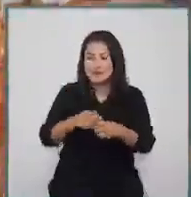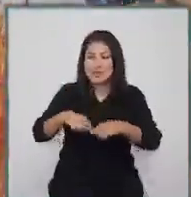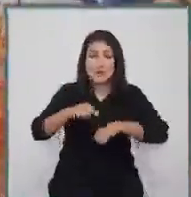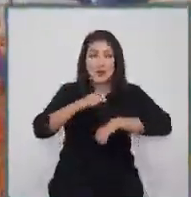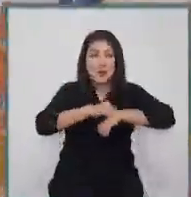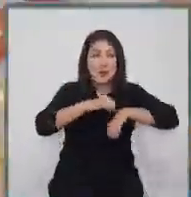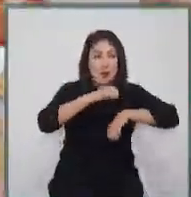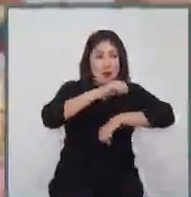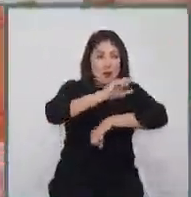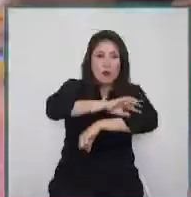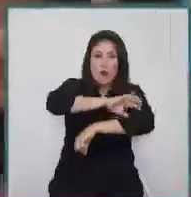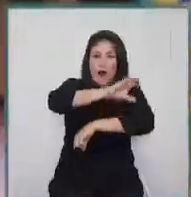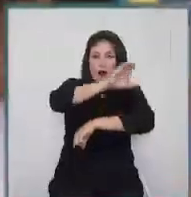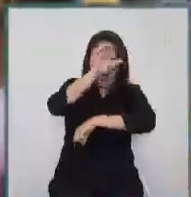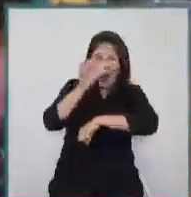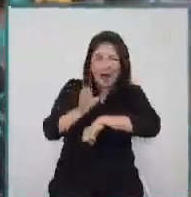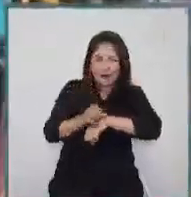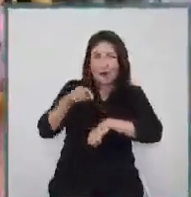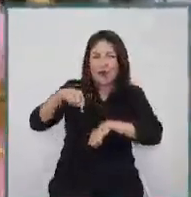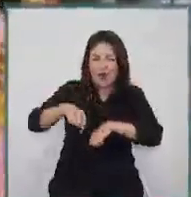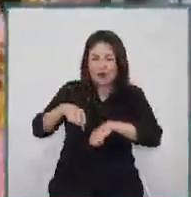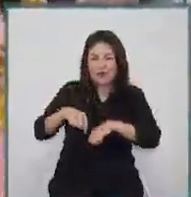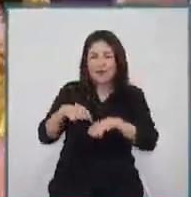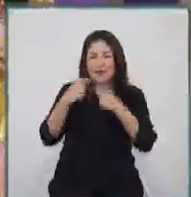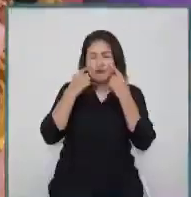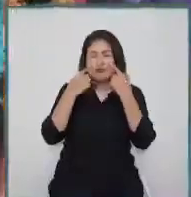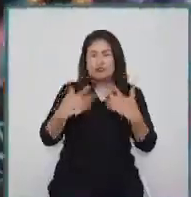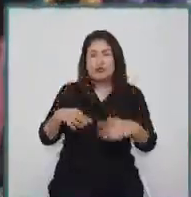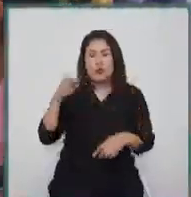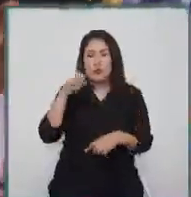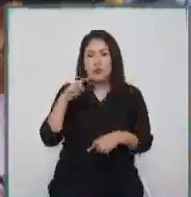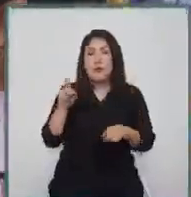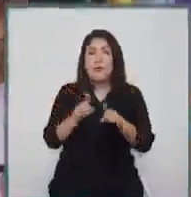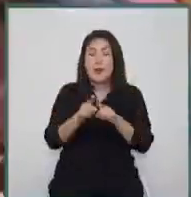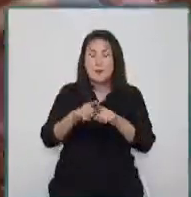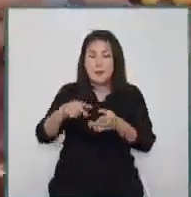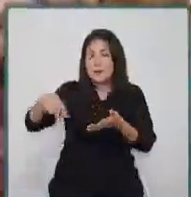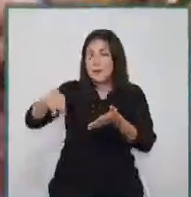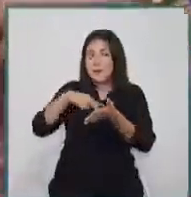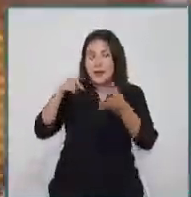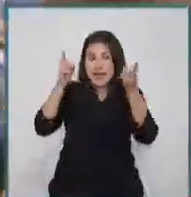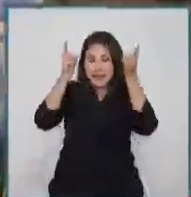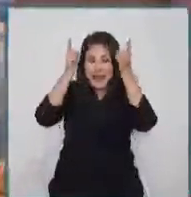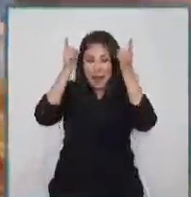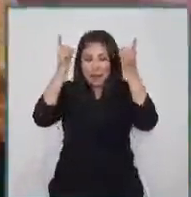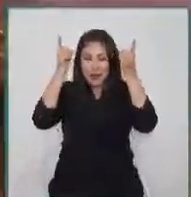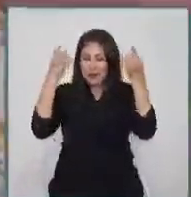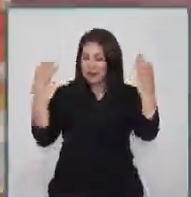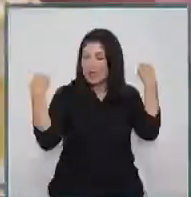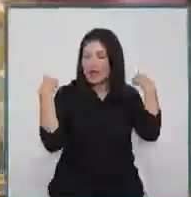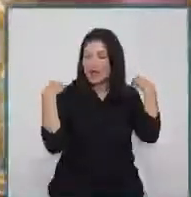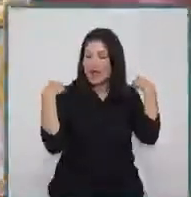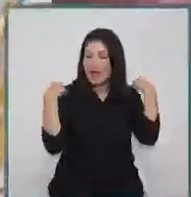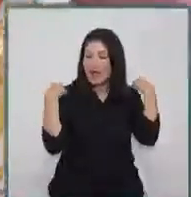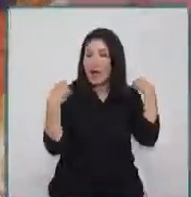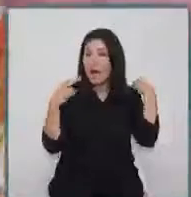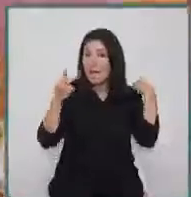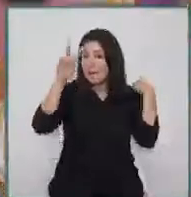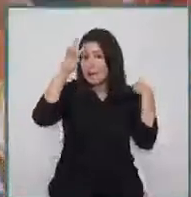el arco de Ustua, otra maravilla que tenemos acá en Puno. Y la hermosa diablada puneña. Y en la capa, como siempre, el escudo